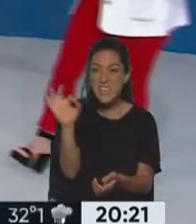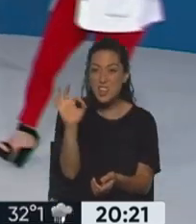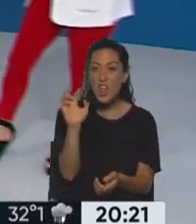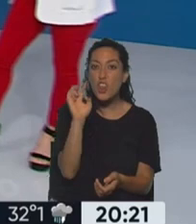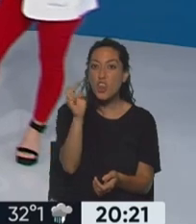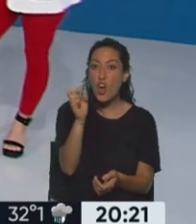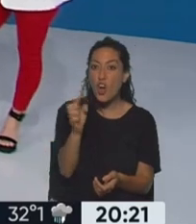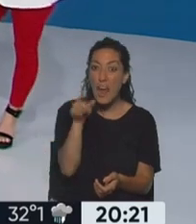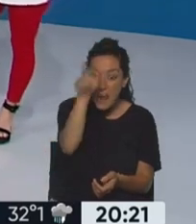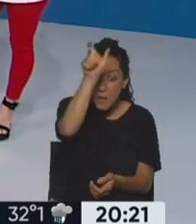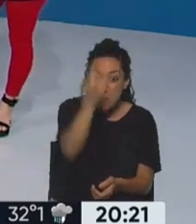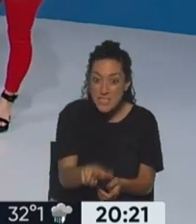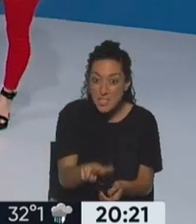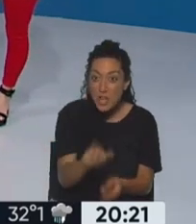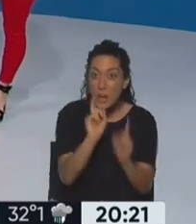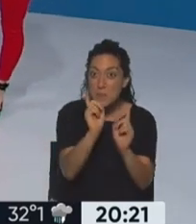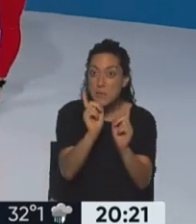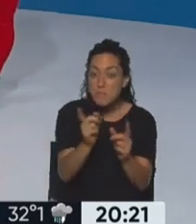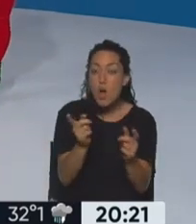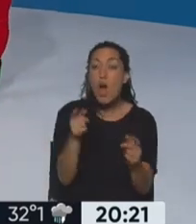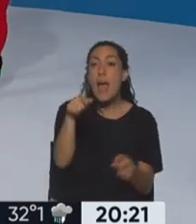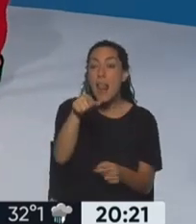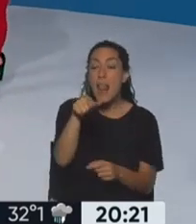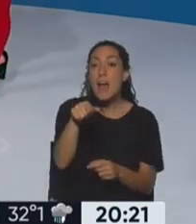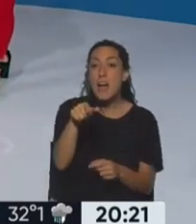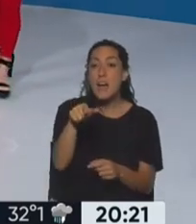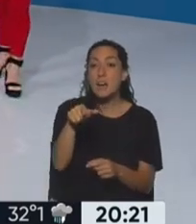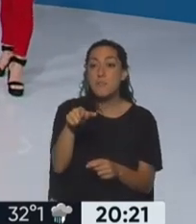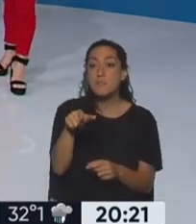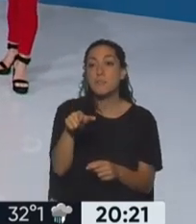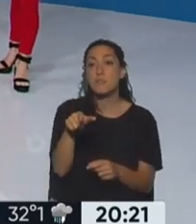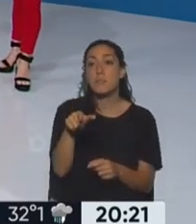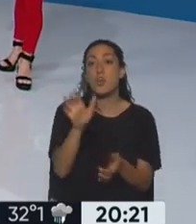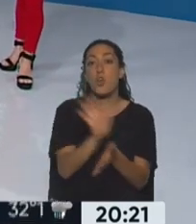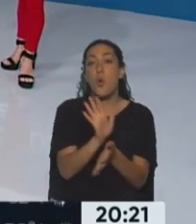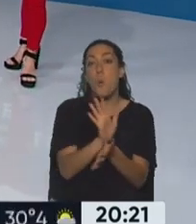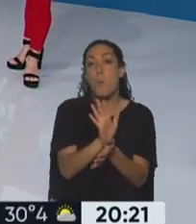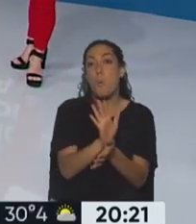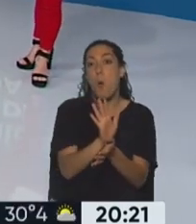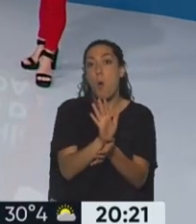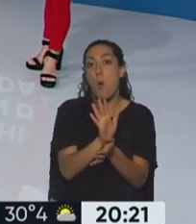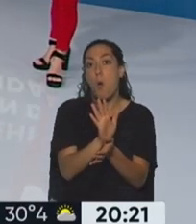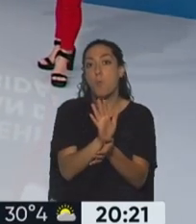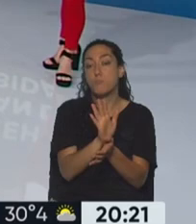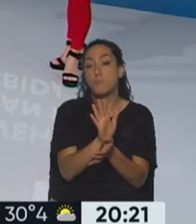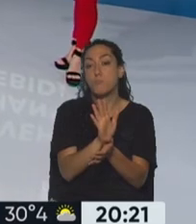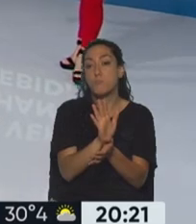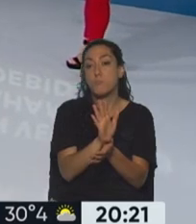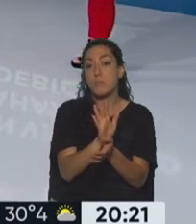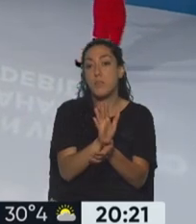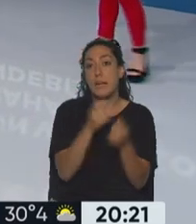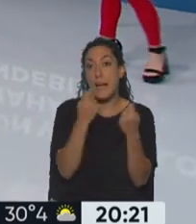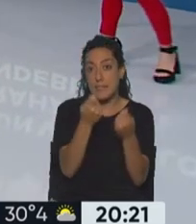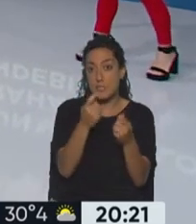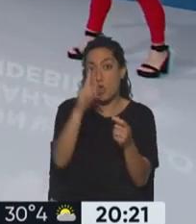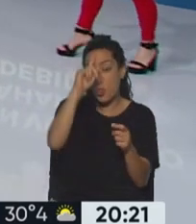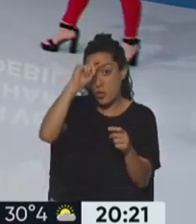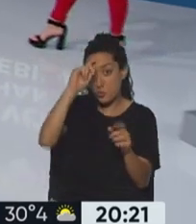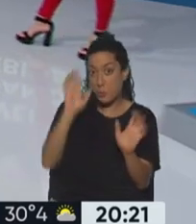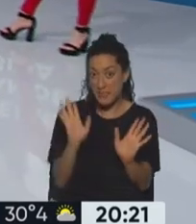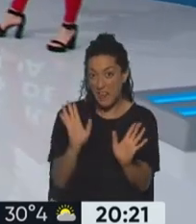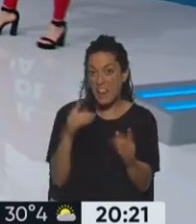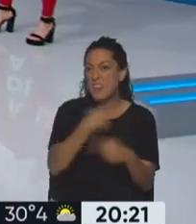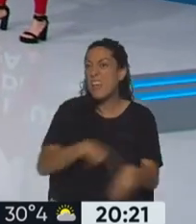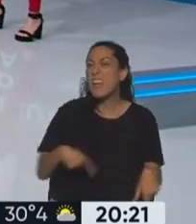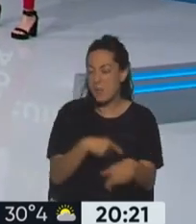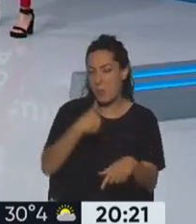$11,700. ¿A él? Que Camburián gastó a nombre, digamos, con fondos del Hospital Garrahan. Y ya te voy a detallar en qué, lo voy a dejar ahí